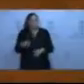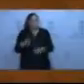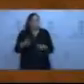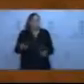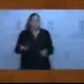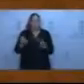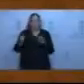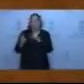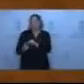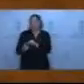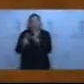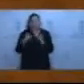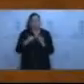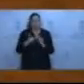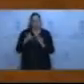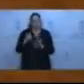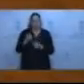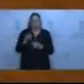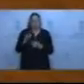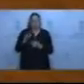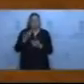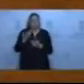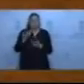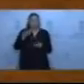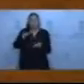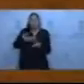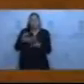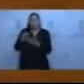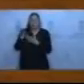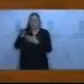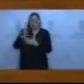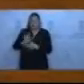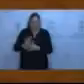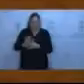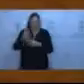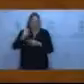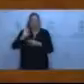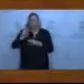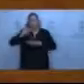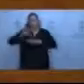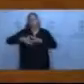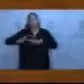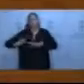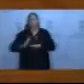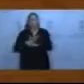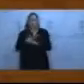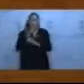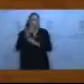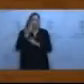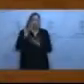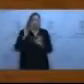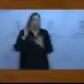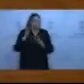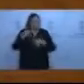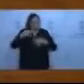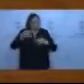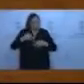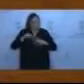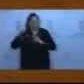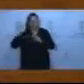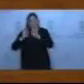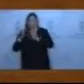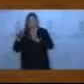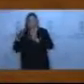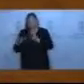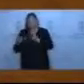en una discusión sobre cuándo se presentaron, si fuera de plazo. Lo cierto es que hay un porcentaje importante que, por errores o lo que sea, que lo